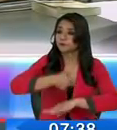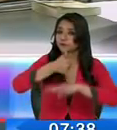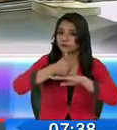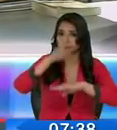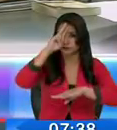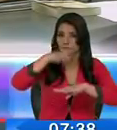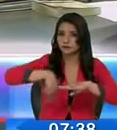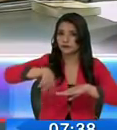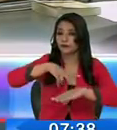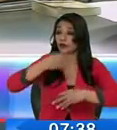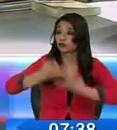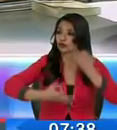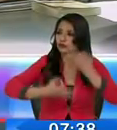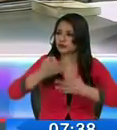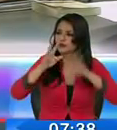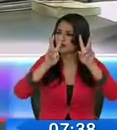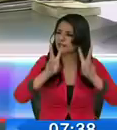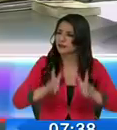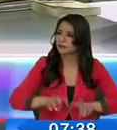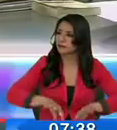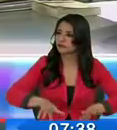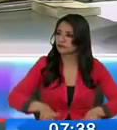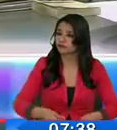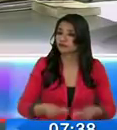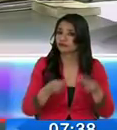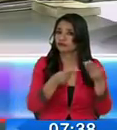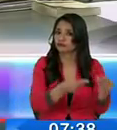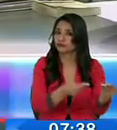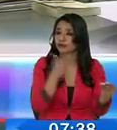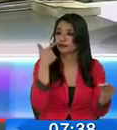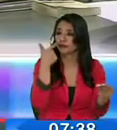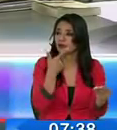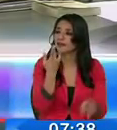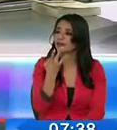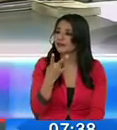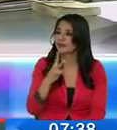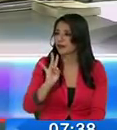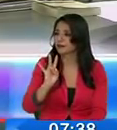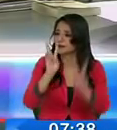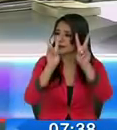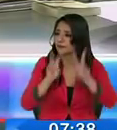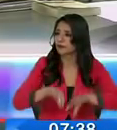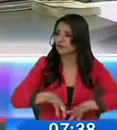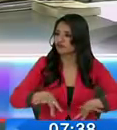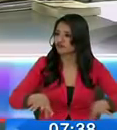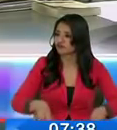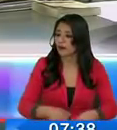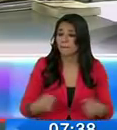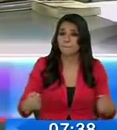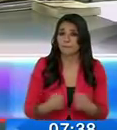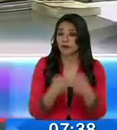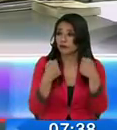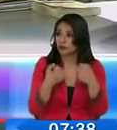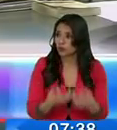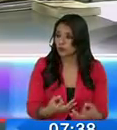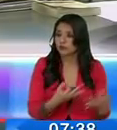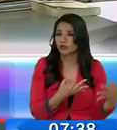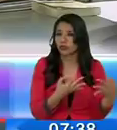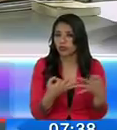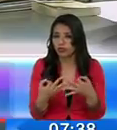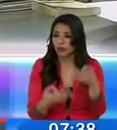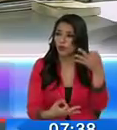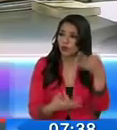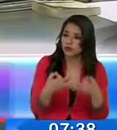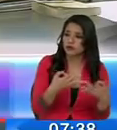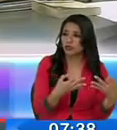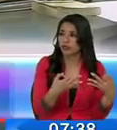casos de Correa, ustedes se han empeñado, han presentado 17 casos en la Fiscalía. Si choca con esta justicia que dilata, que da, usted ha